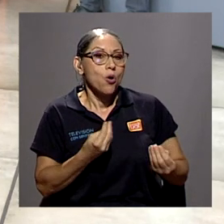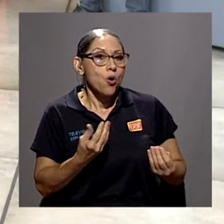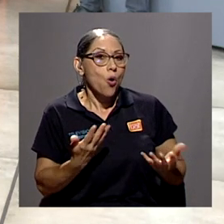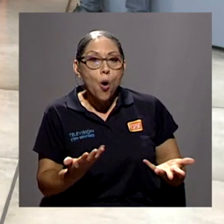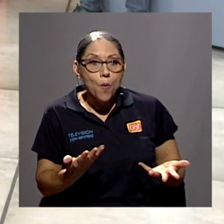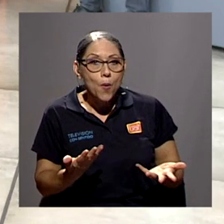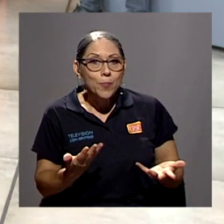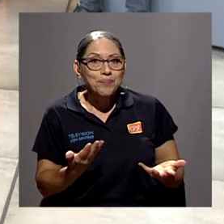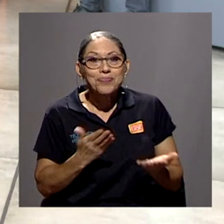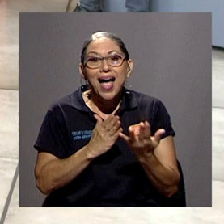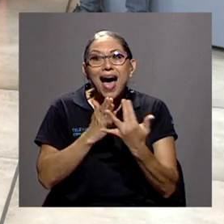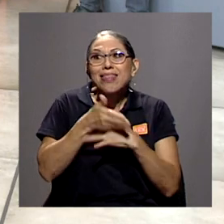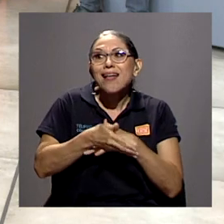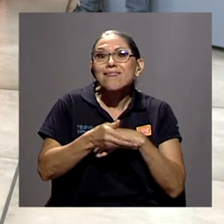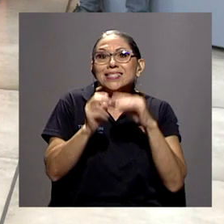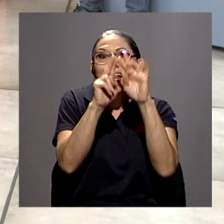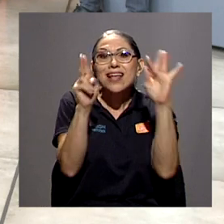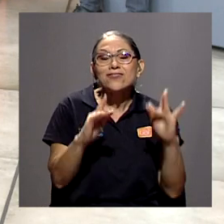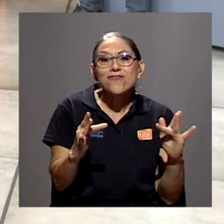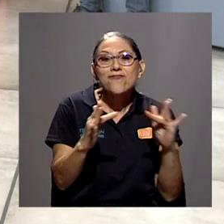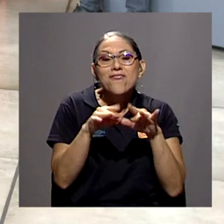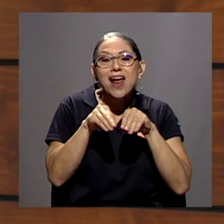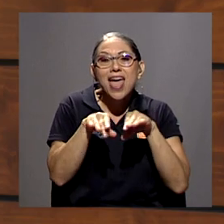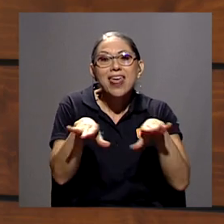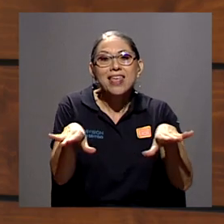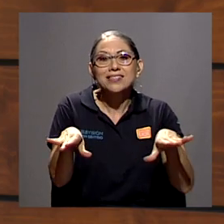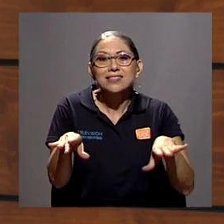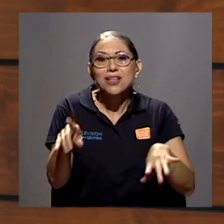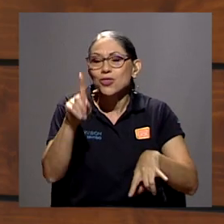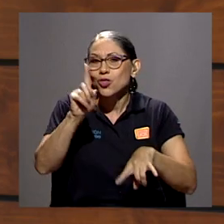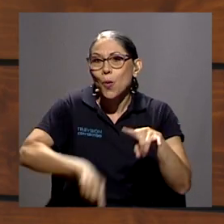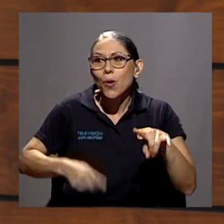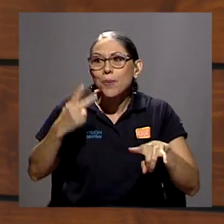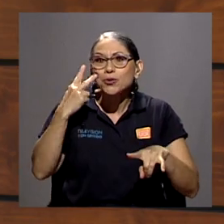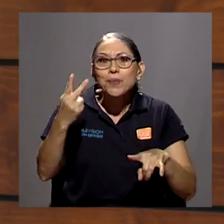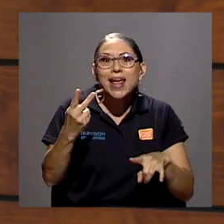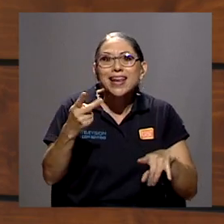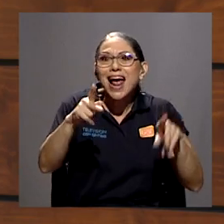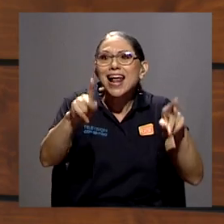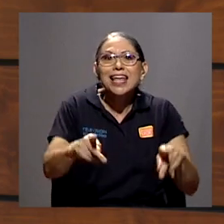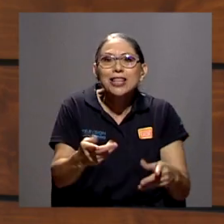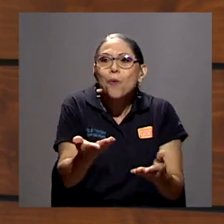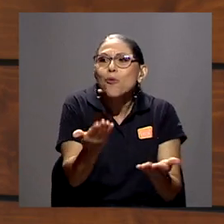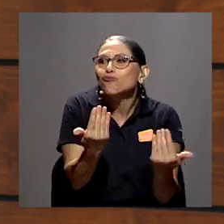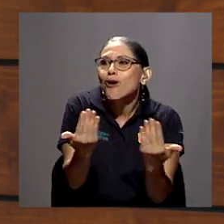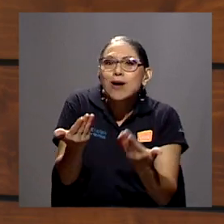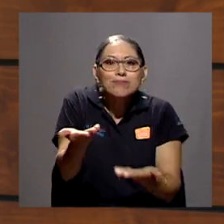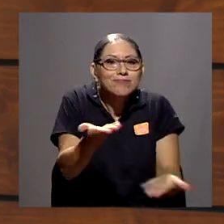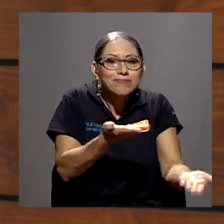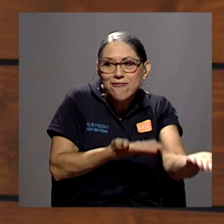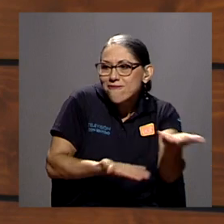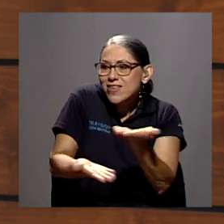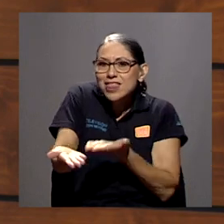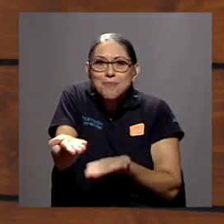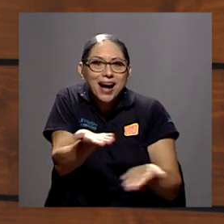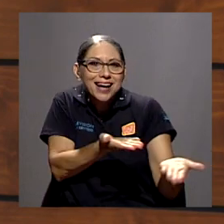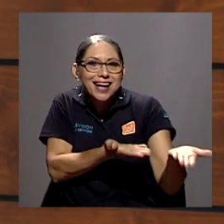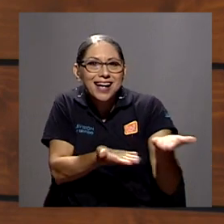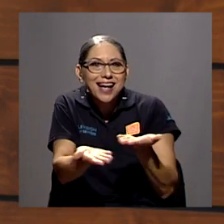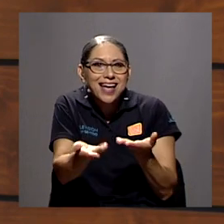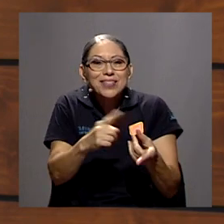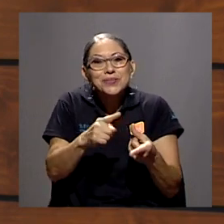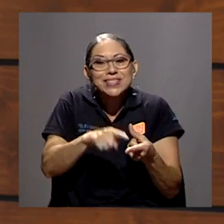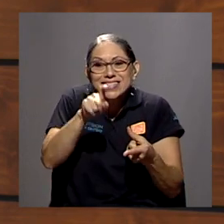mediante las redes no necesariamente podemos ver ese feedback de la gente y es básicamente con el comentario con la